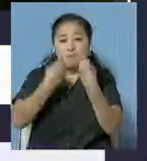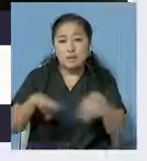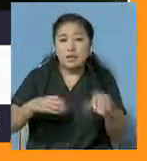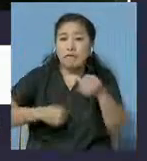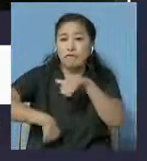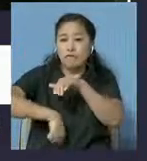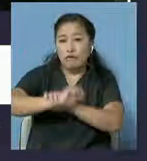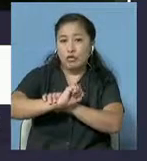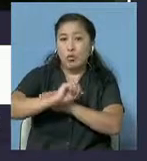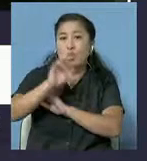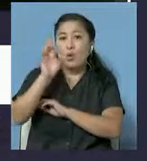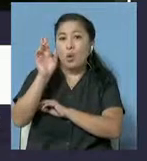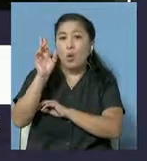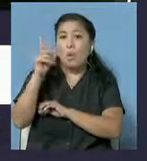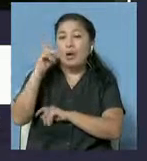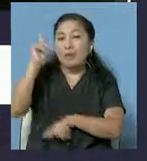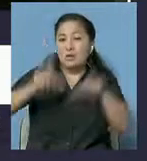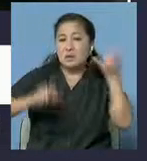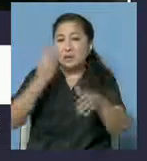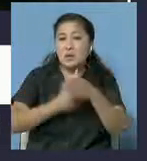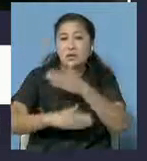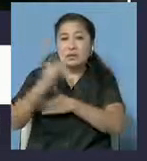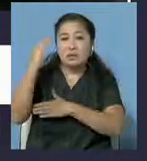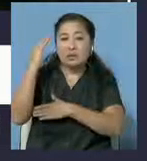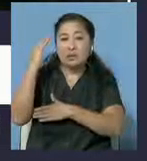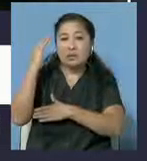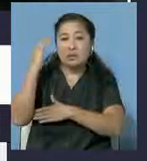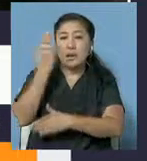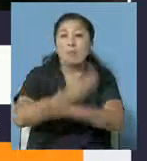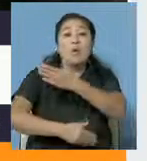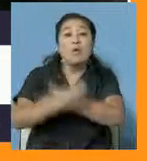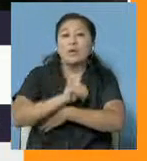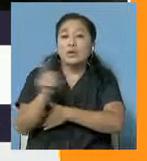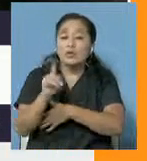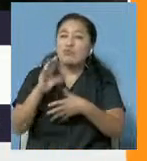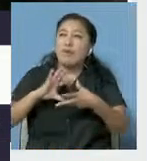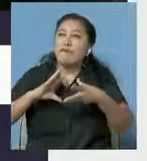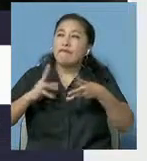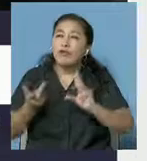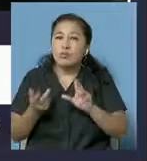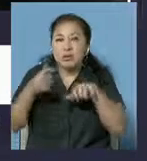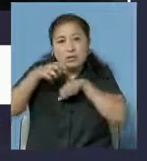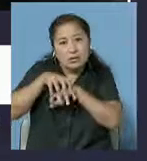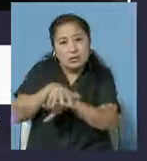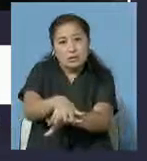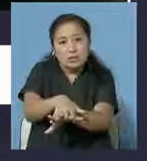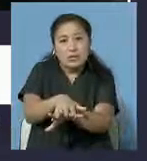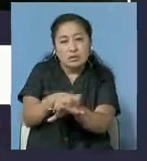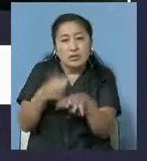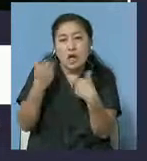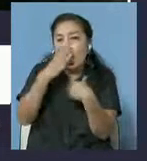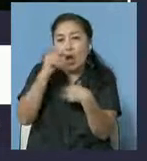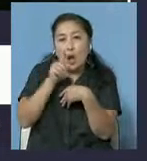el fútbol para chicos que sufren parálisis cerebral, una forma de inclusión y hacer